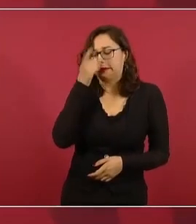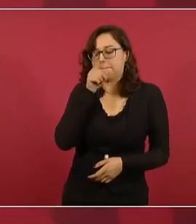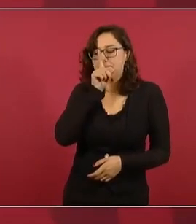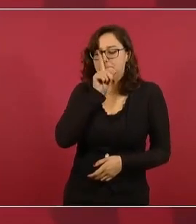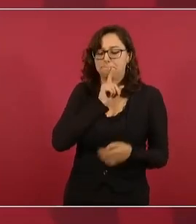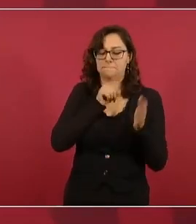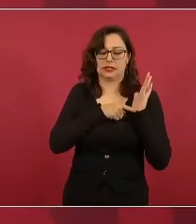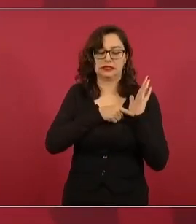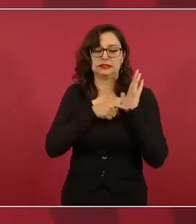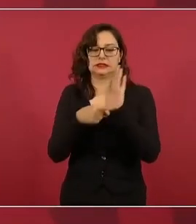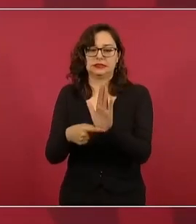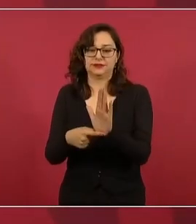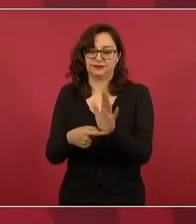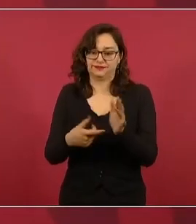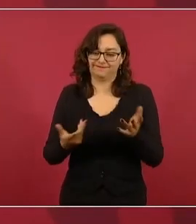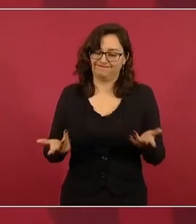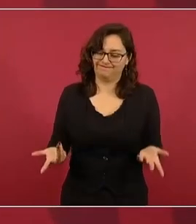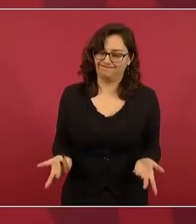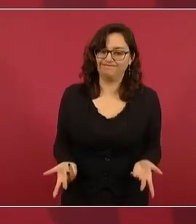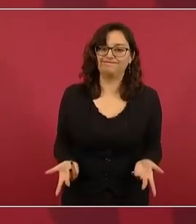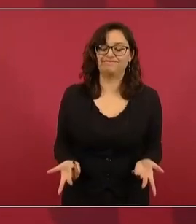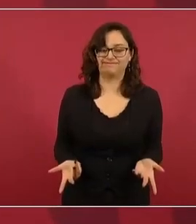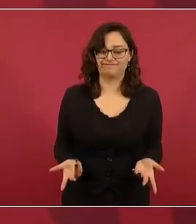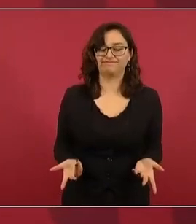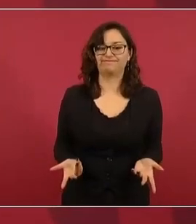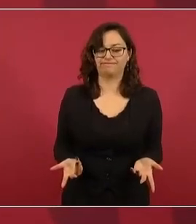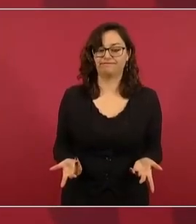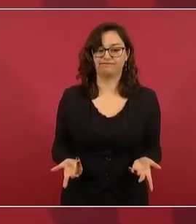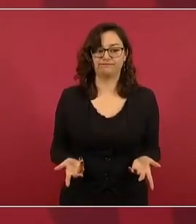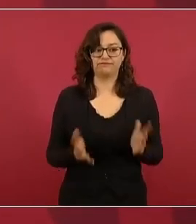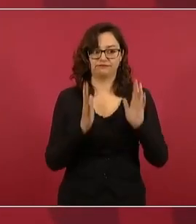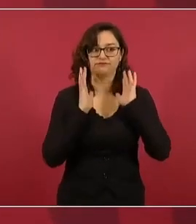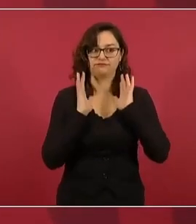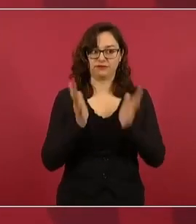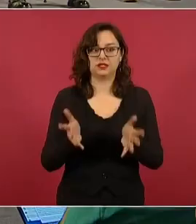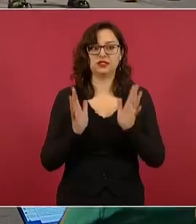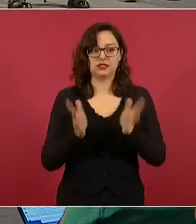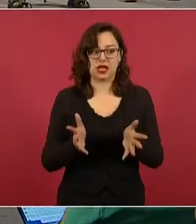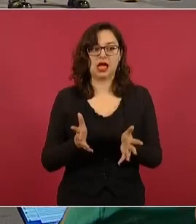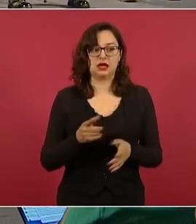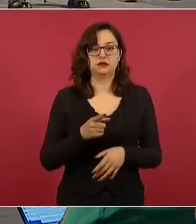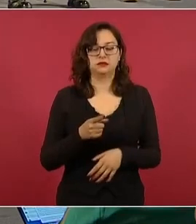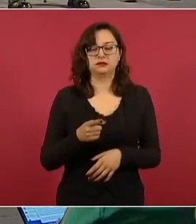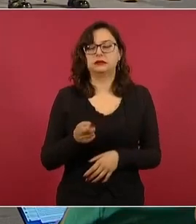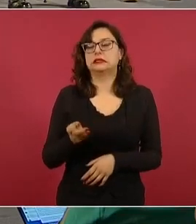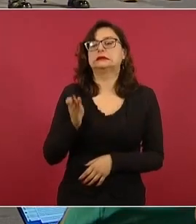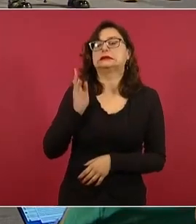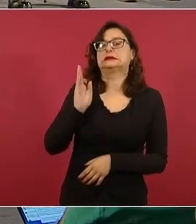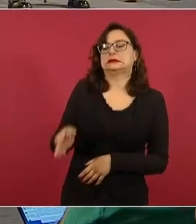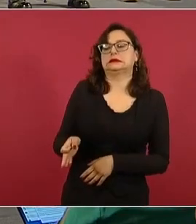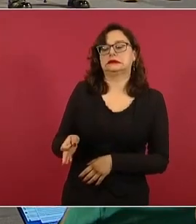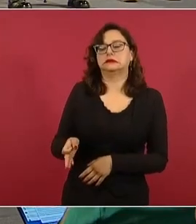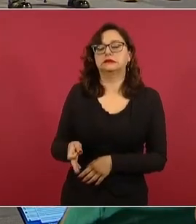importante, pues, que ellos acepten que mintieron.